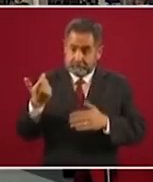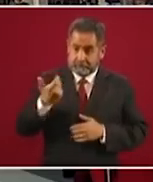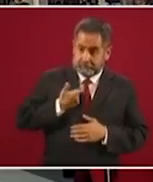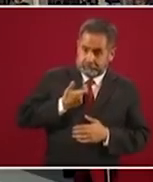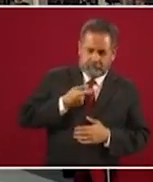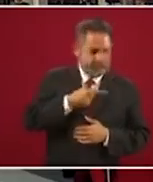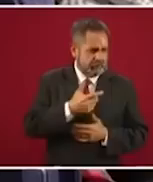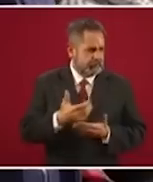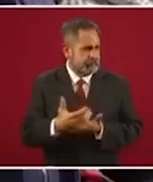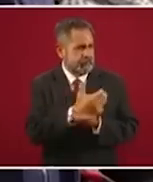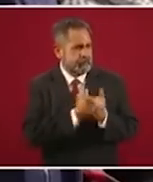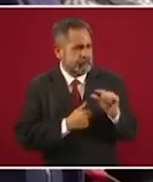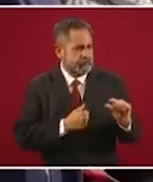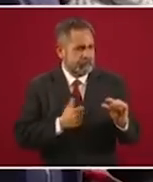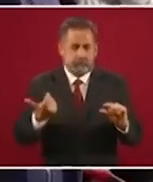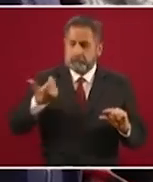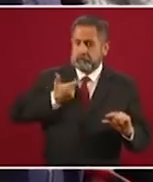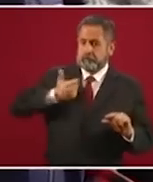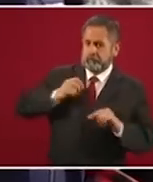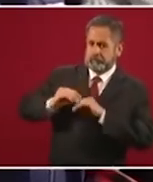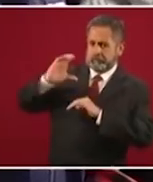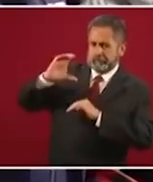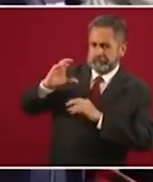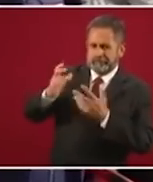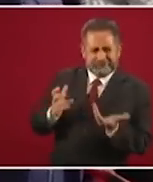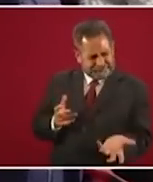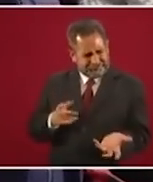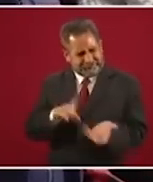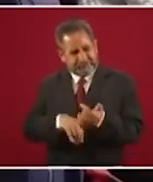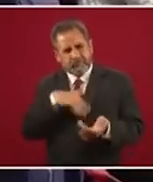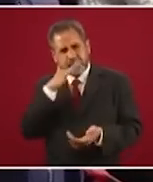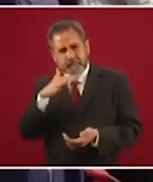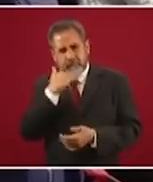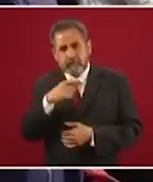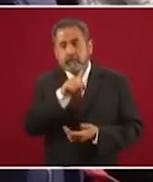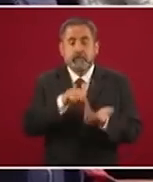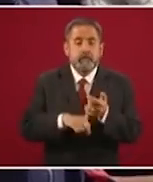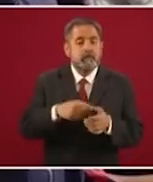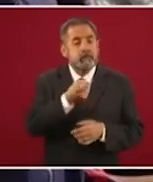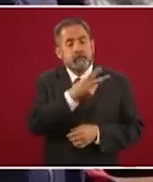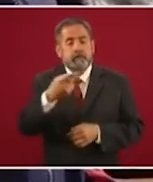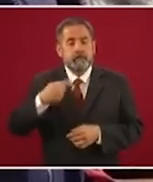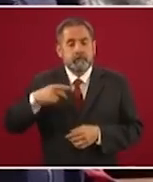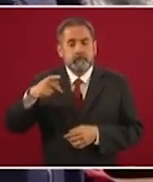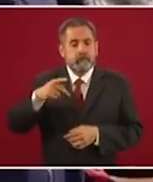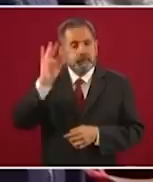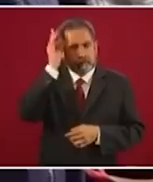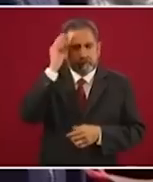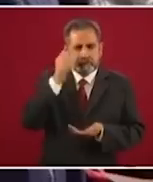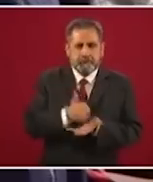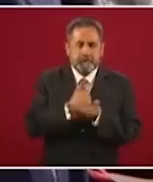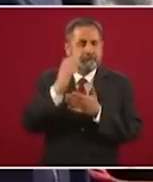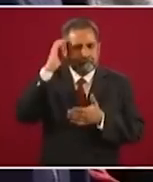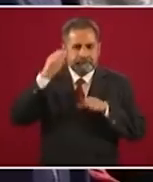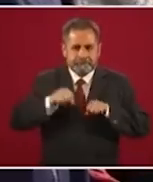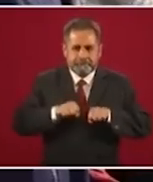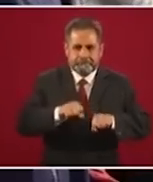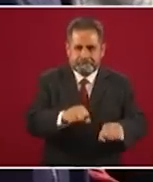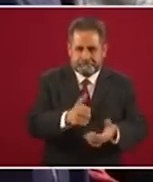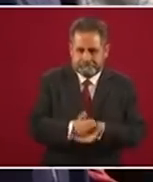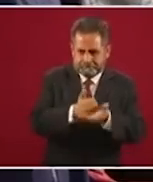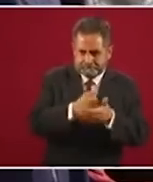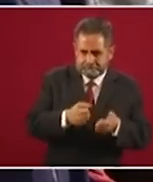acorde al sueldo que ganaban, y sobre todo también hay incluso camilleros del IMSS que se jubilaron